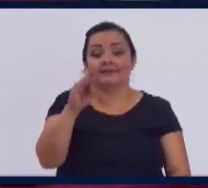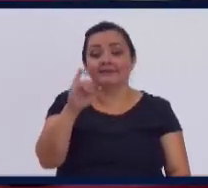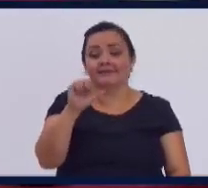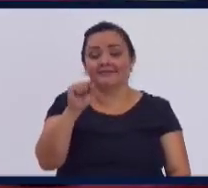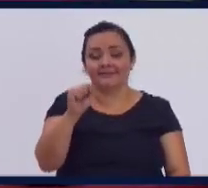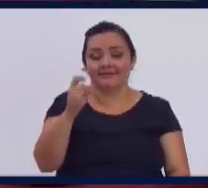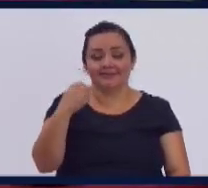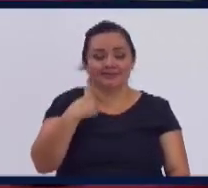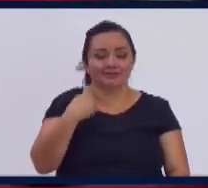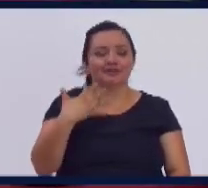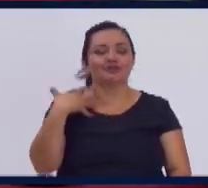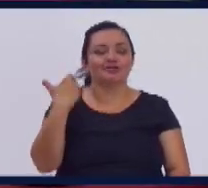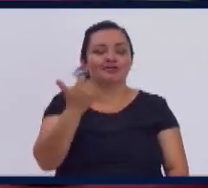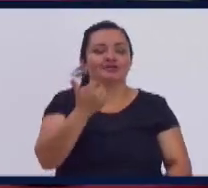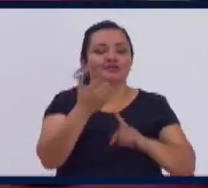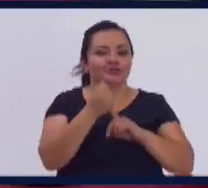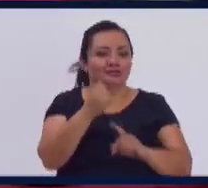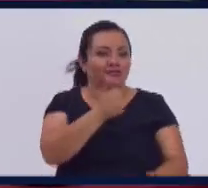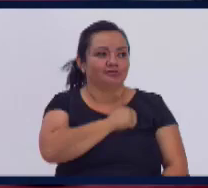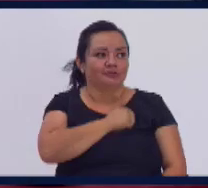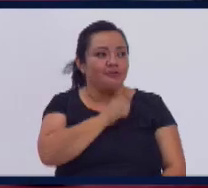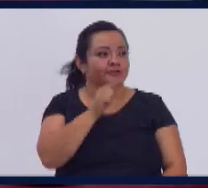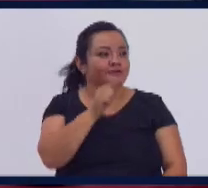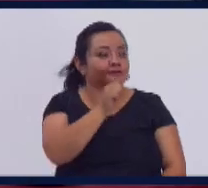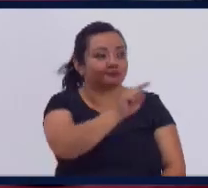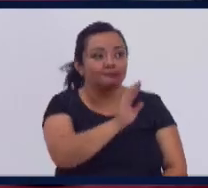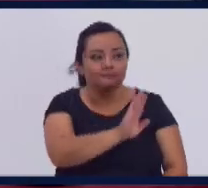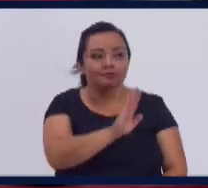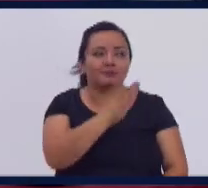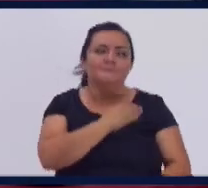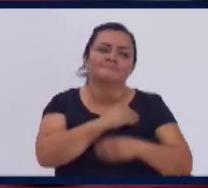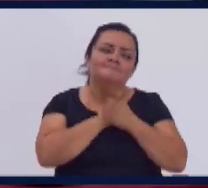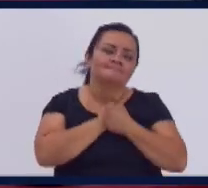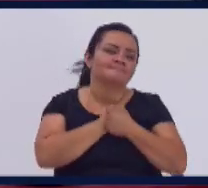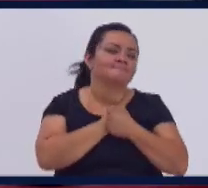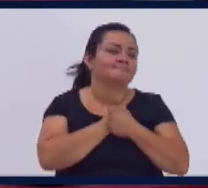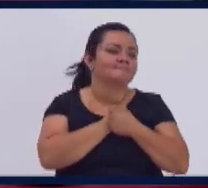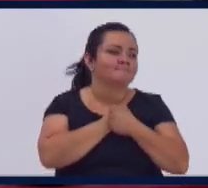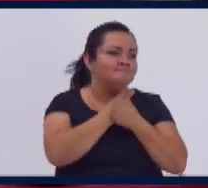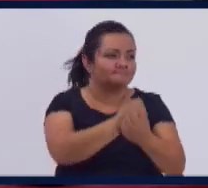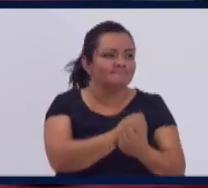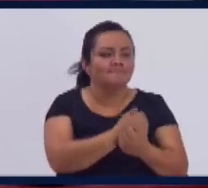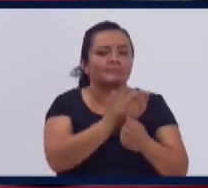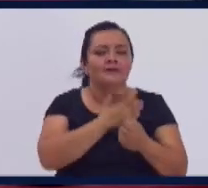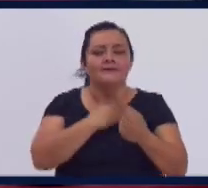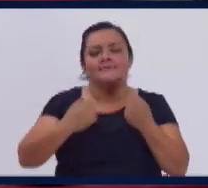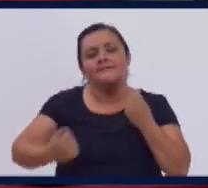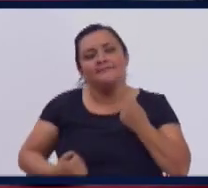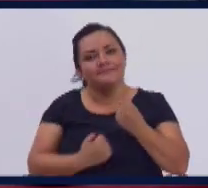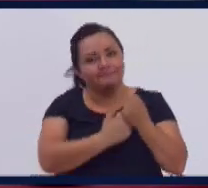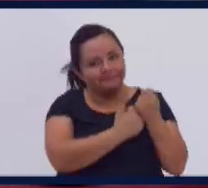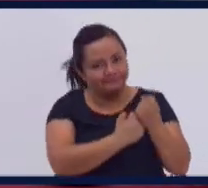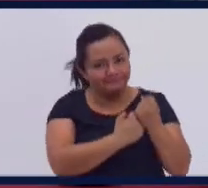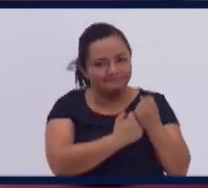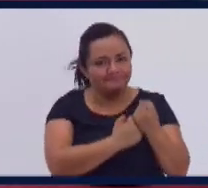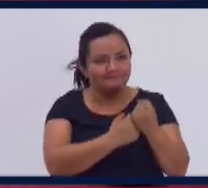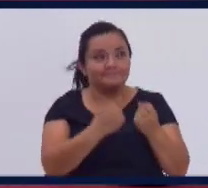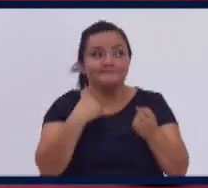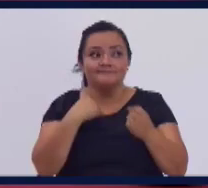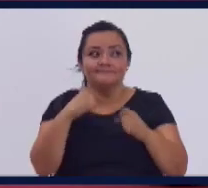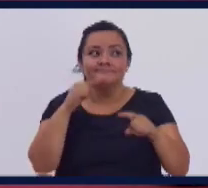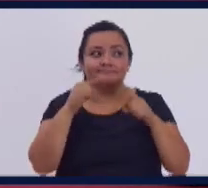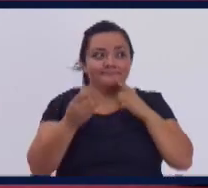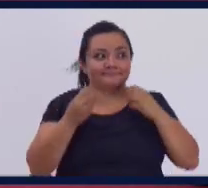tarea especial, específica para ti. Quiero decirte que tienes mi amor, quiero decirte que tienes mi respaldo, quiero decir que tienes mi